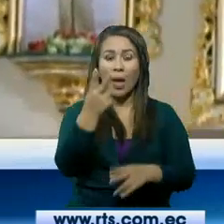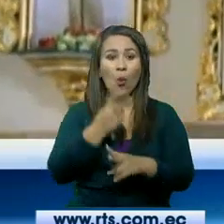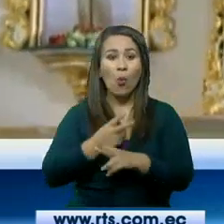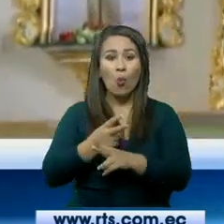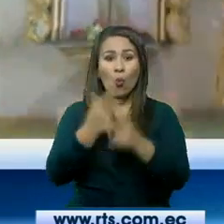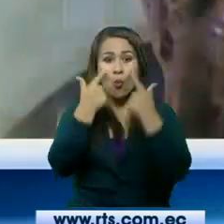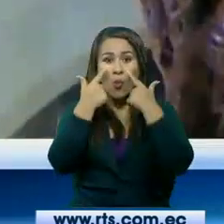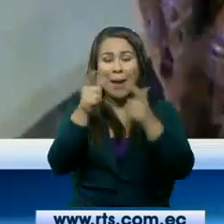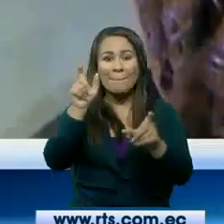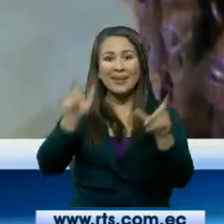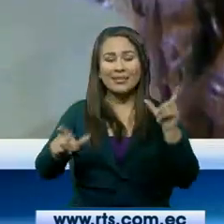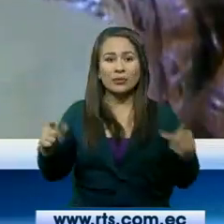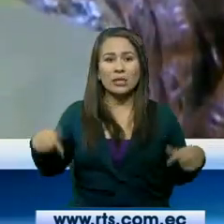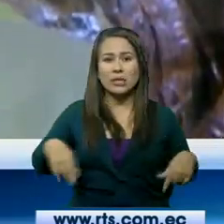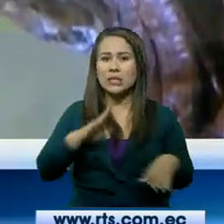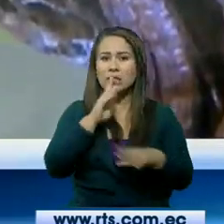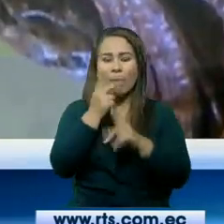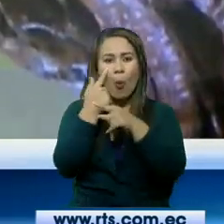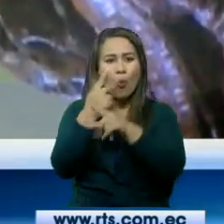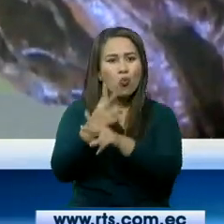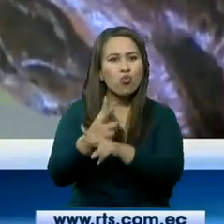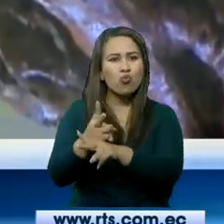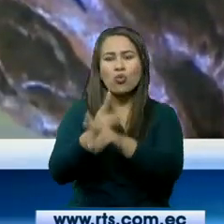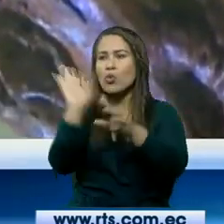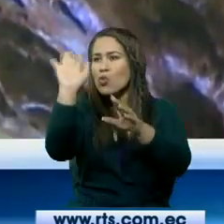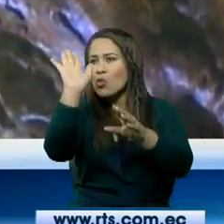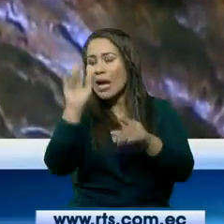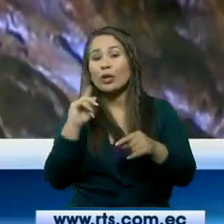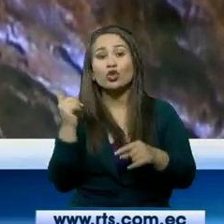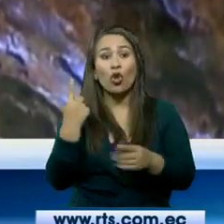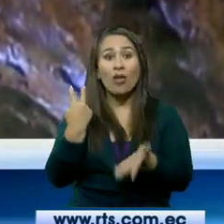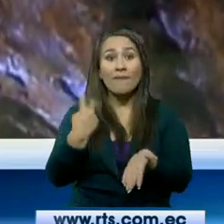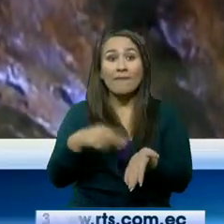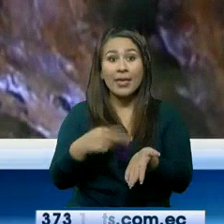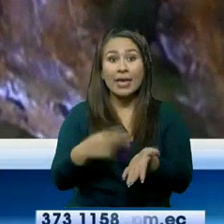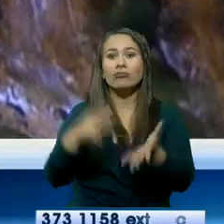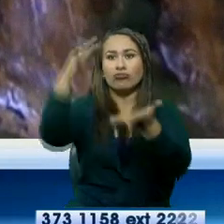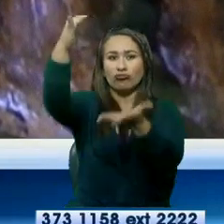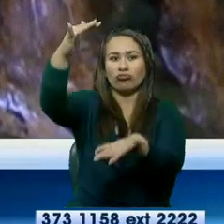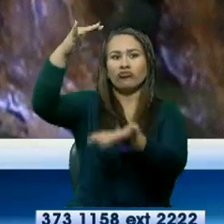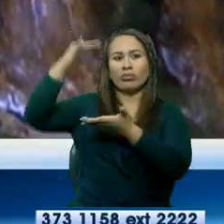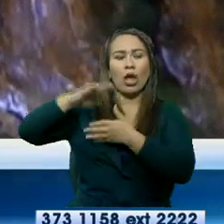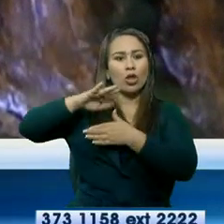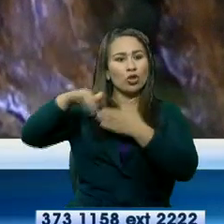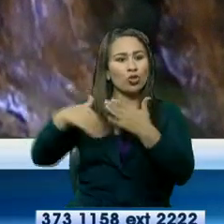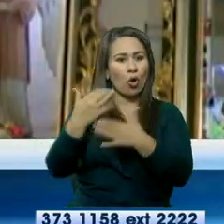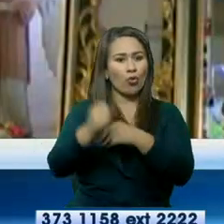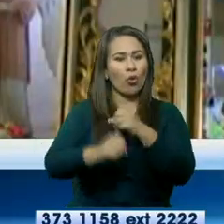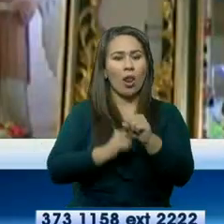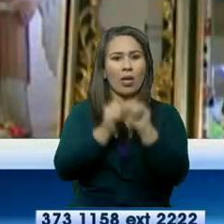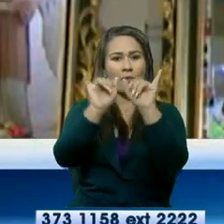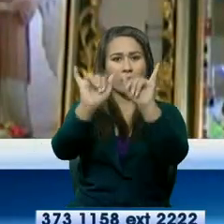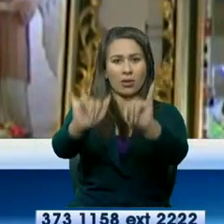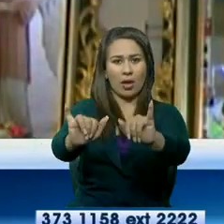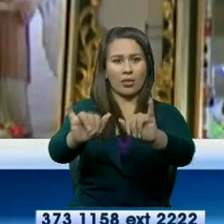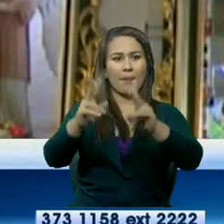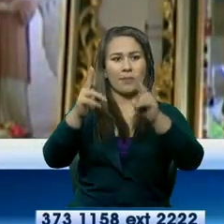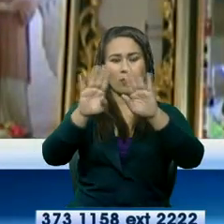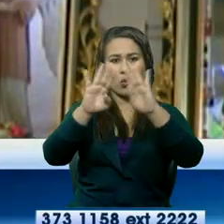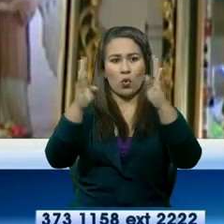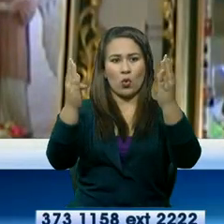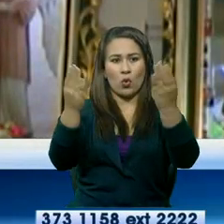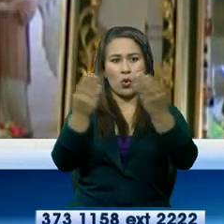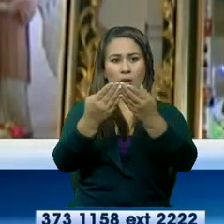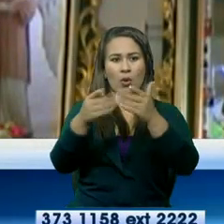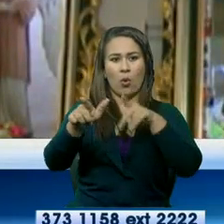los priostes. Solo se la saca en el mes de julio en las fiestas de Pomasqui. Pero durante todo el año permanece así, en el mismo